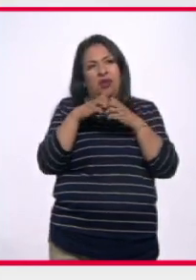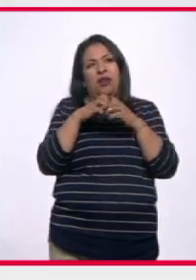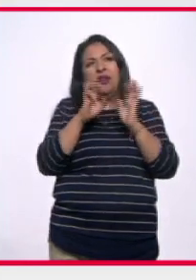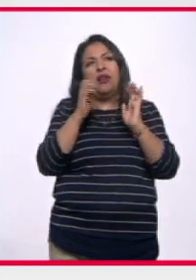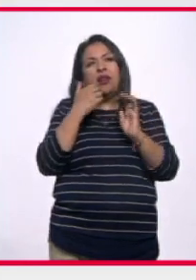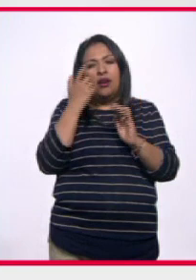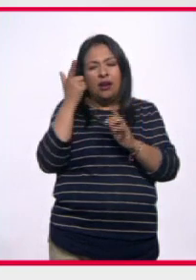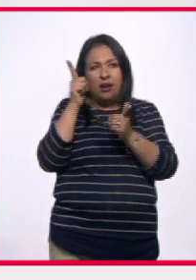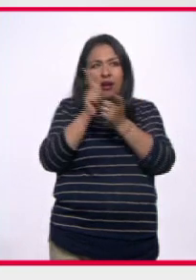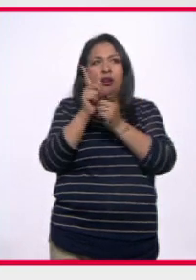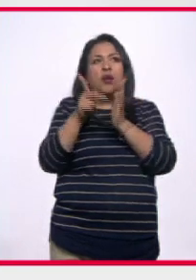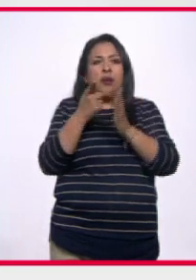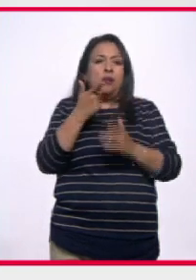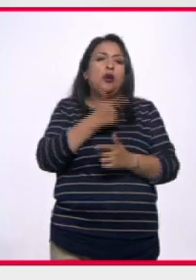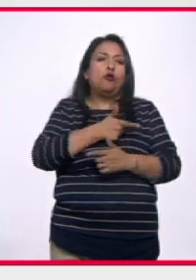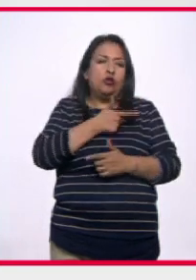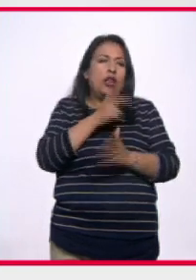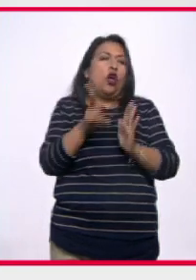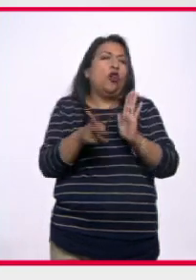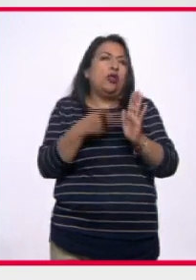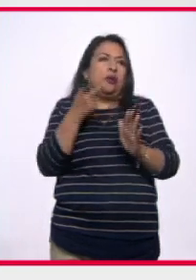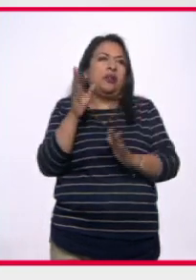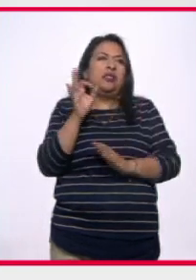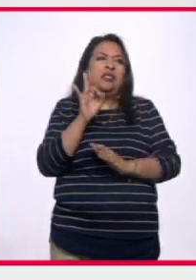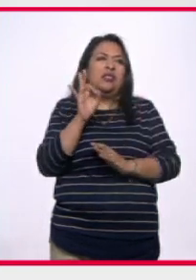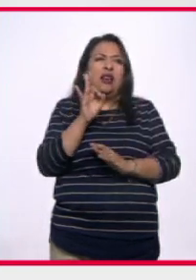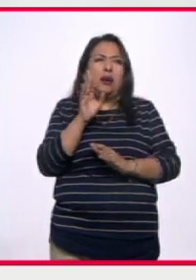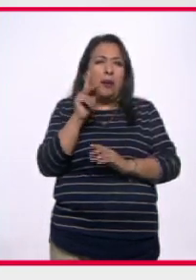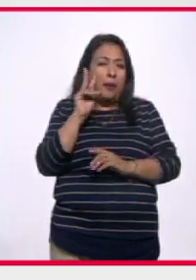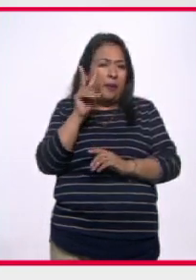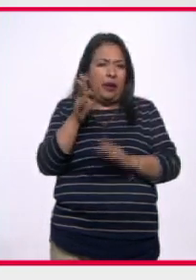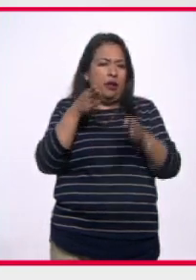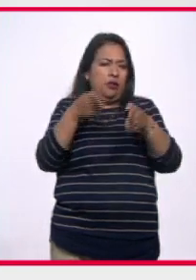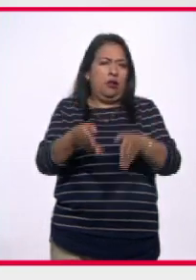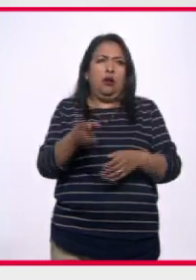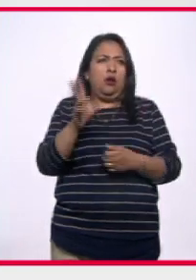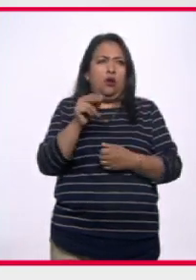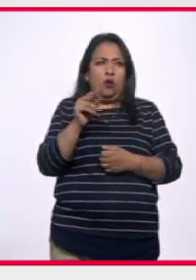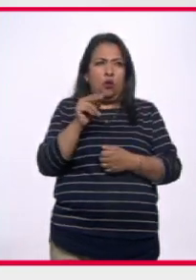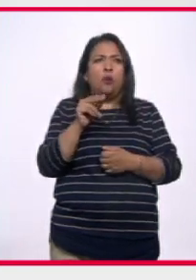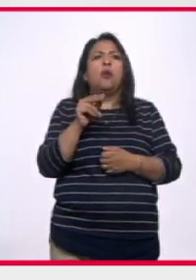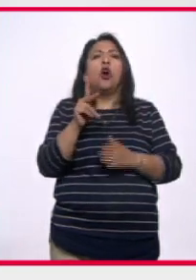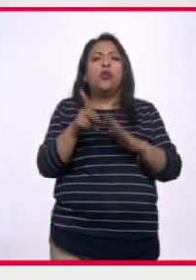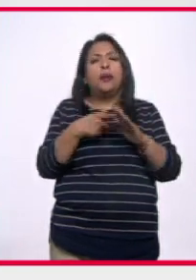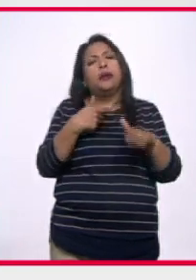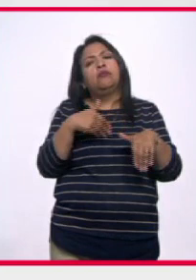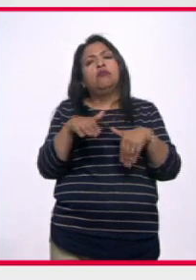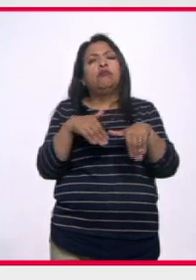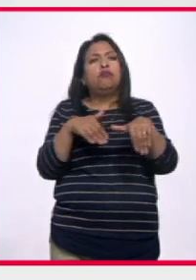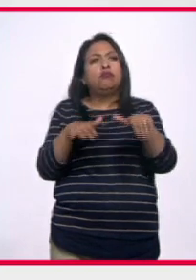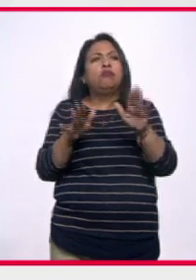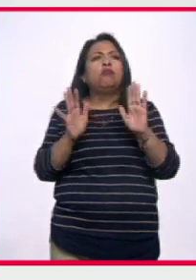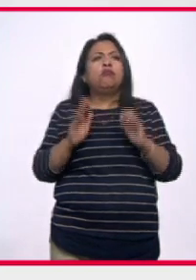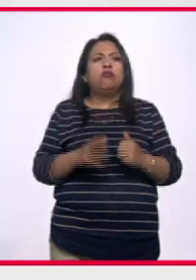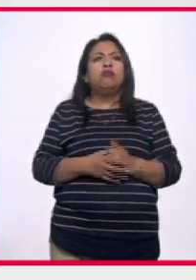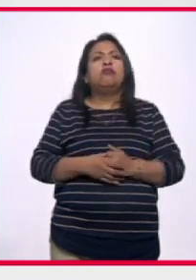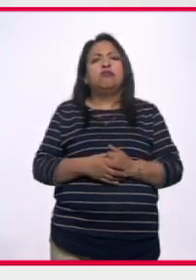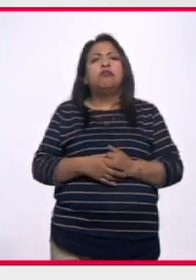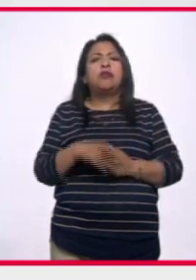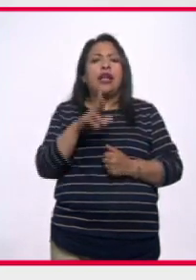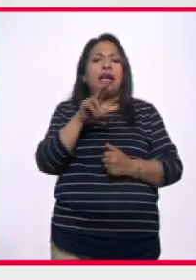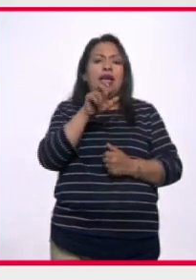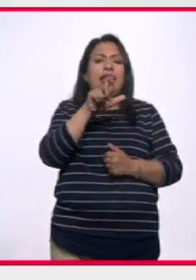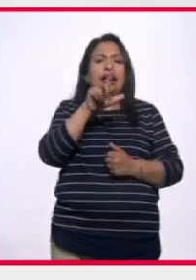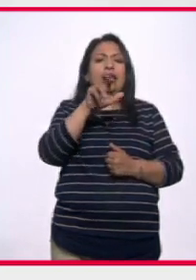encontrarlo pero me gustaría volver a no volver a ver ese entierro pero volver a caminar en el